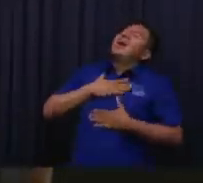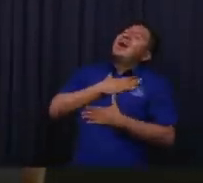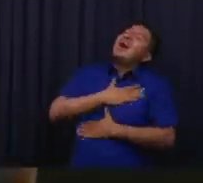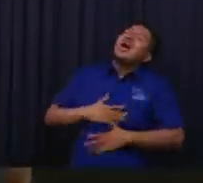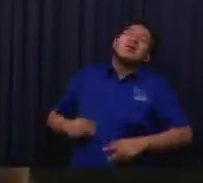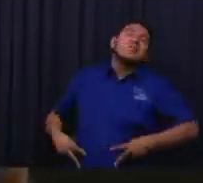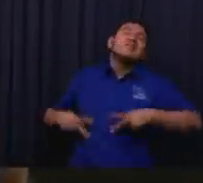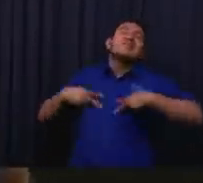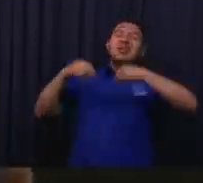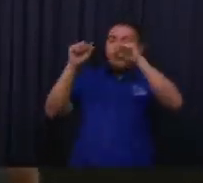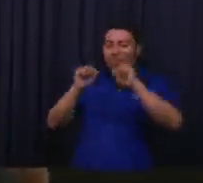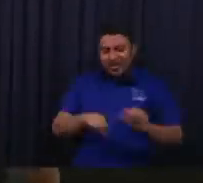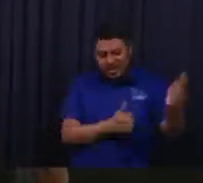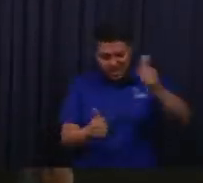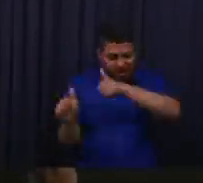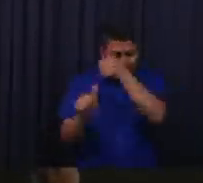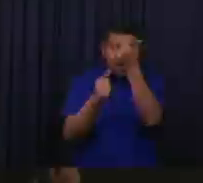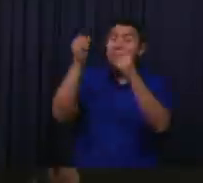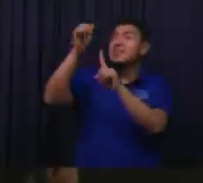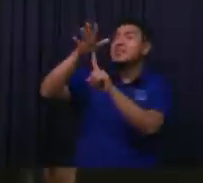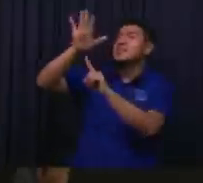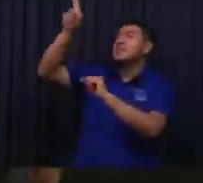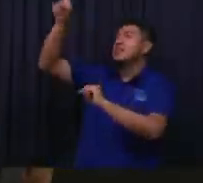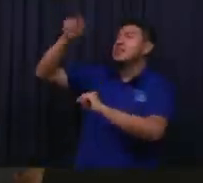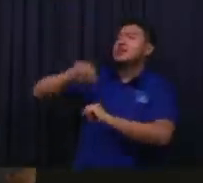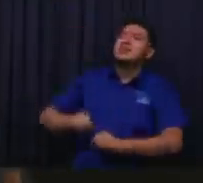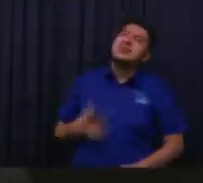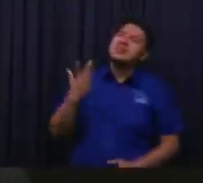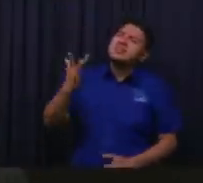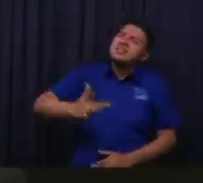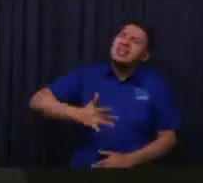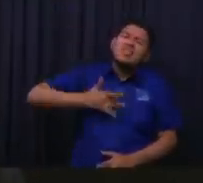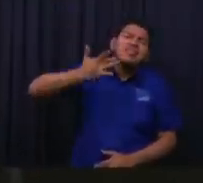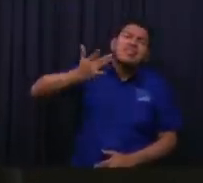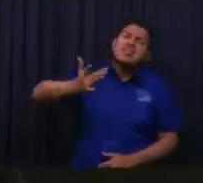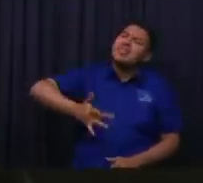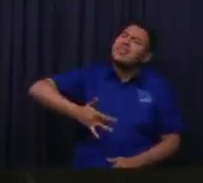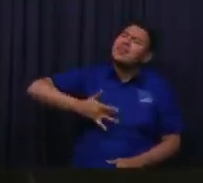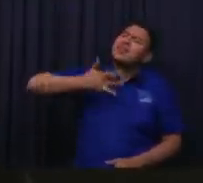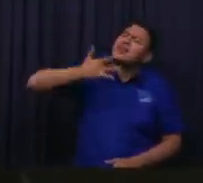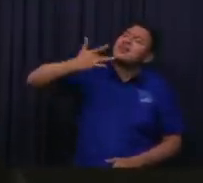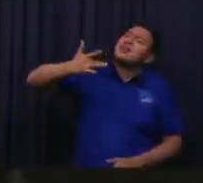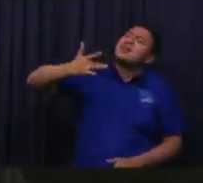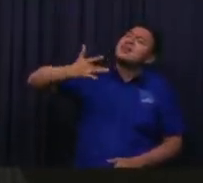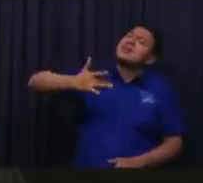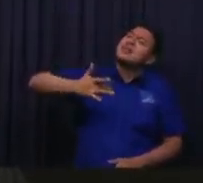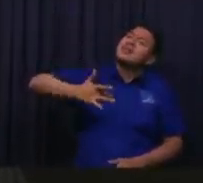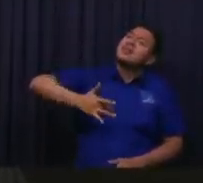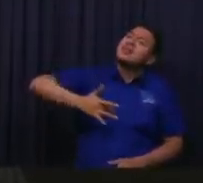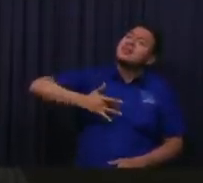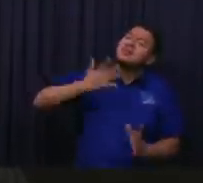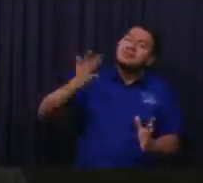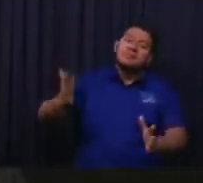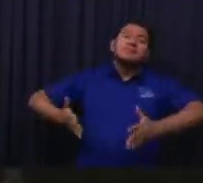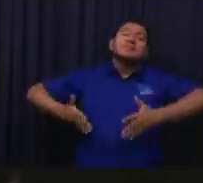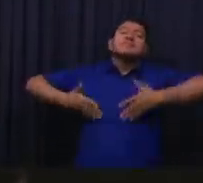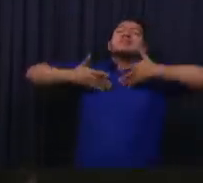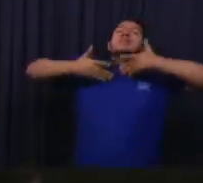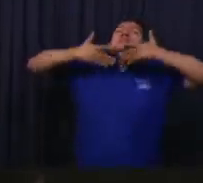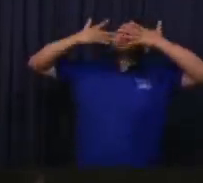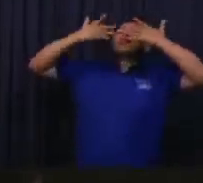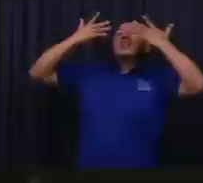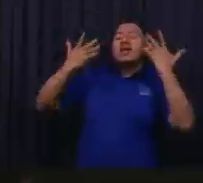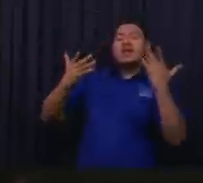poder alabarte y bendecirte. Sentir, Señor, el aire en nuestro